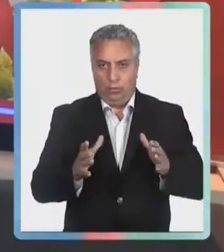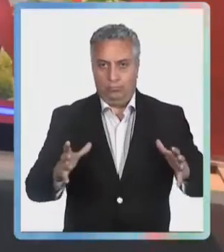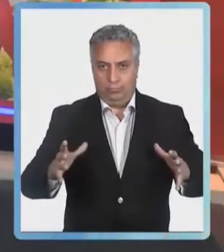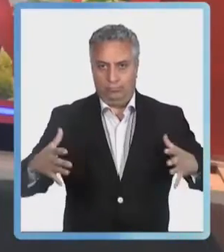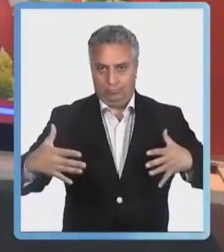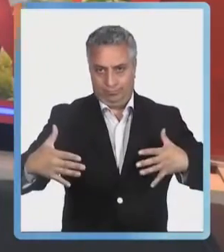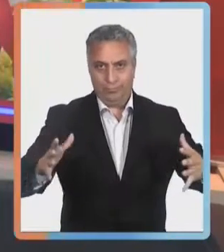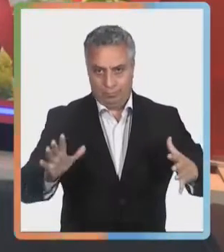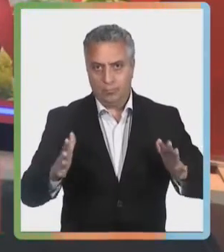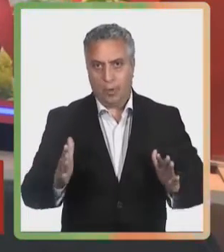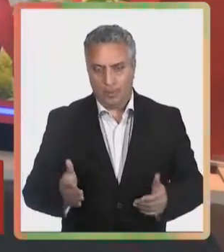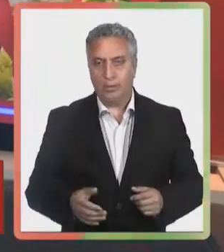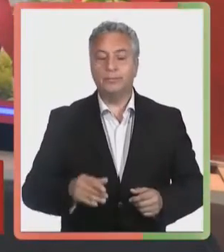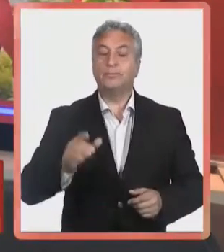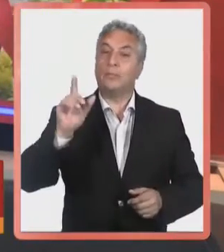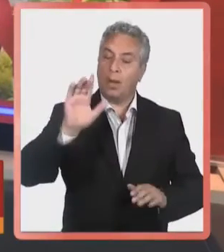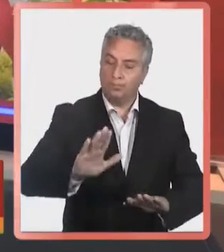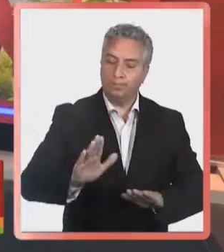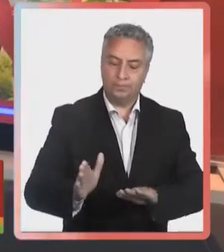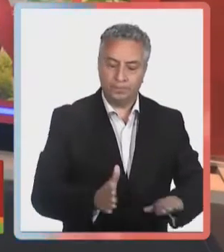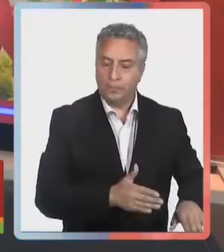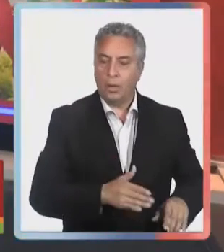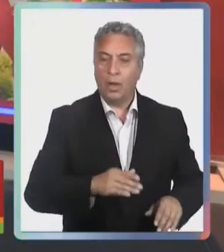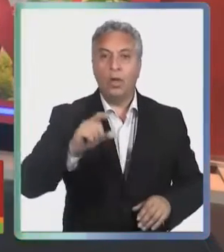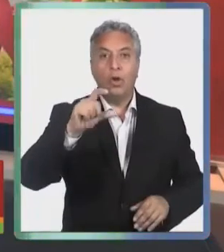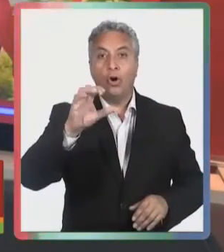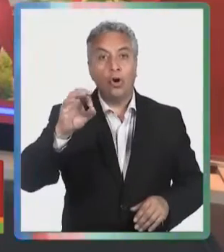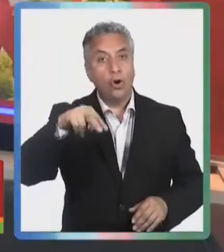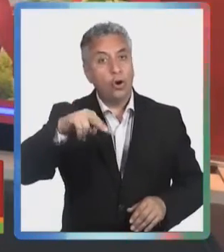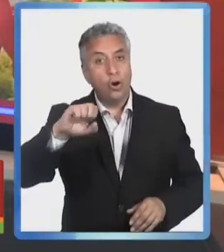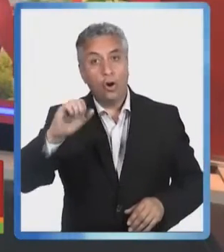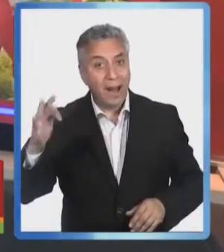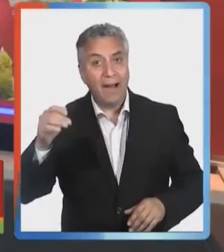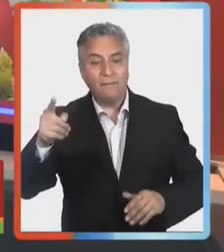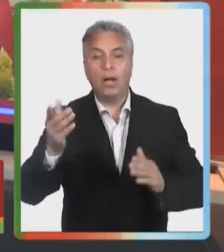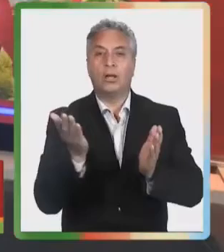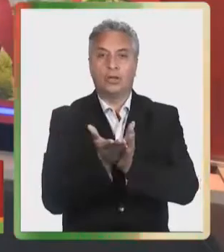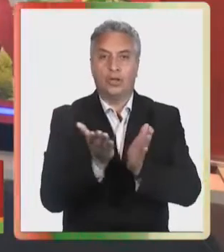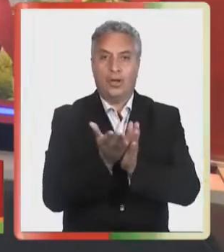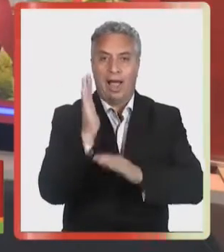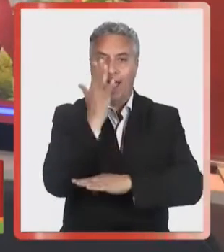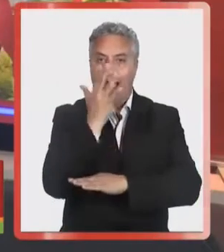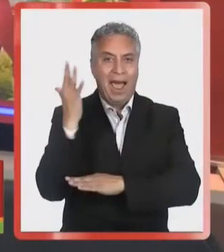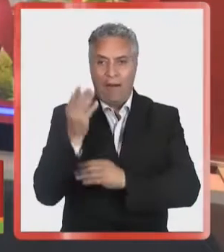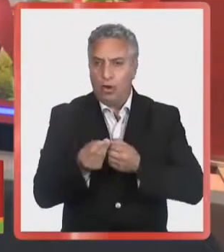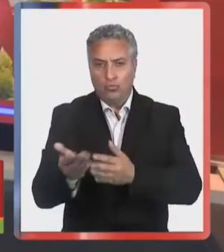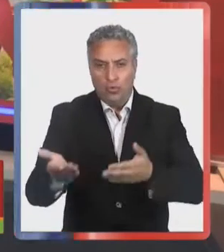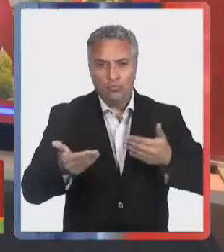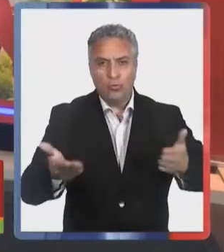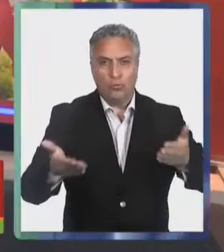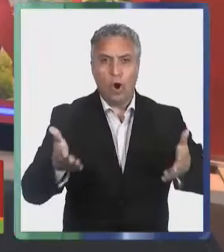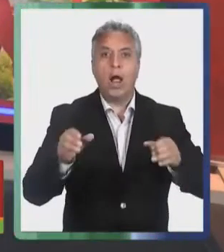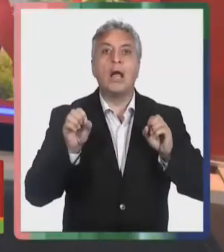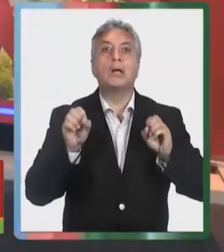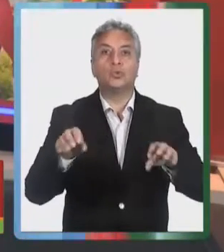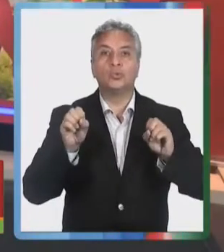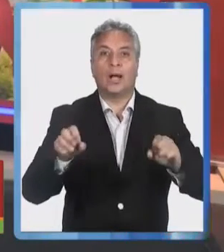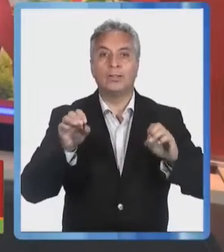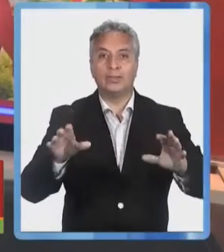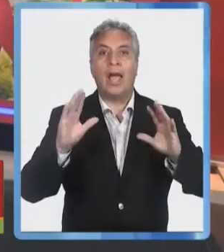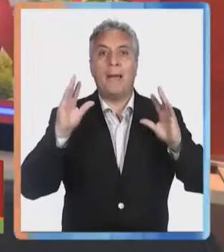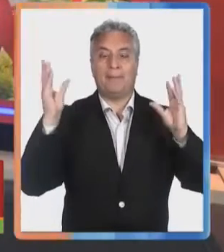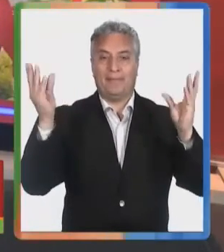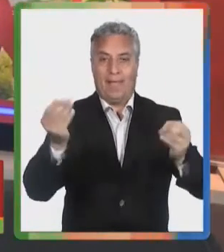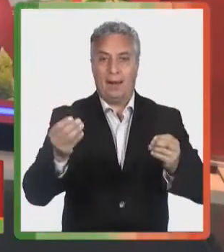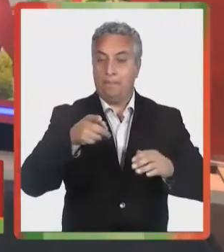A lo largo del país, CONAF está plantando árboles nativos en distintos colegios para incentivar a los niños y niñas con la educación ambiental. En el